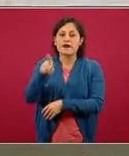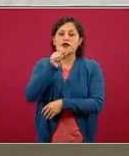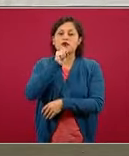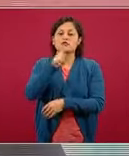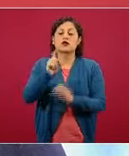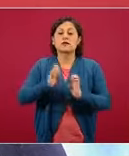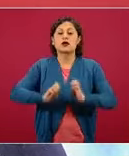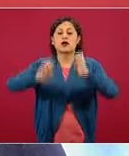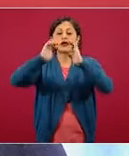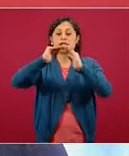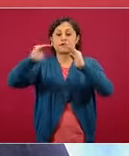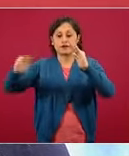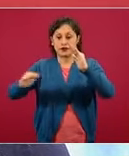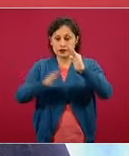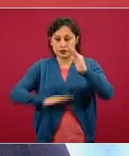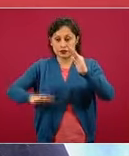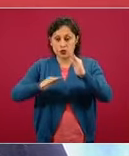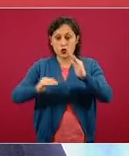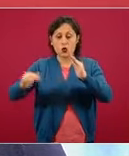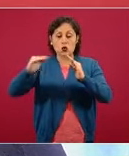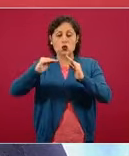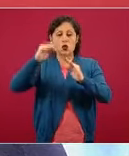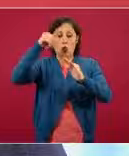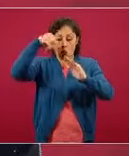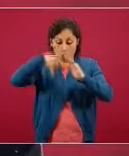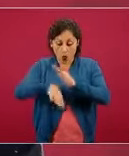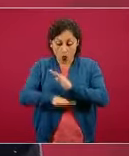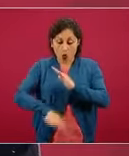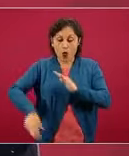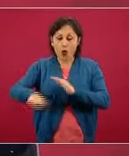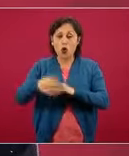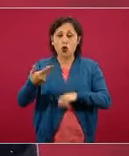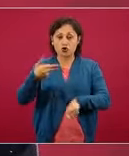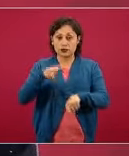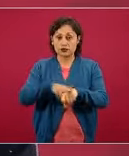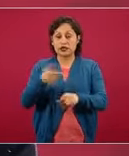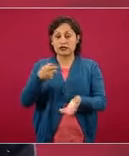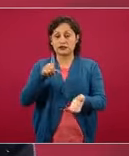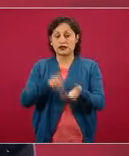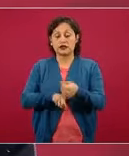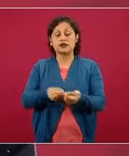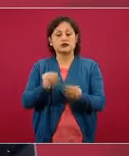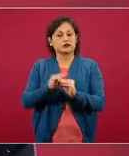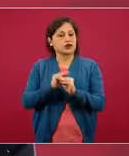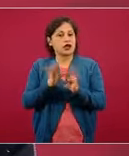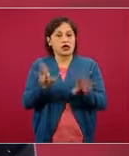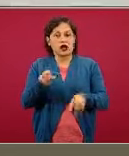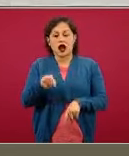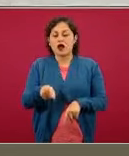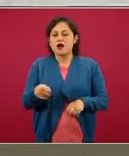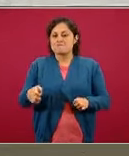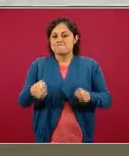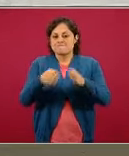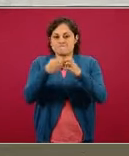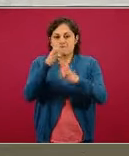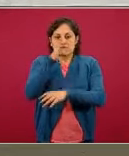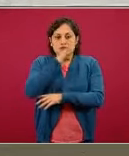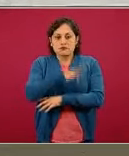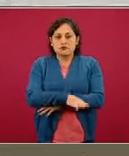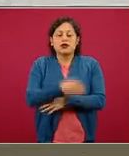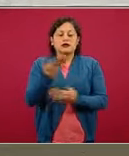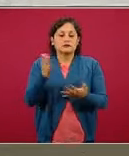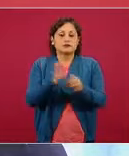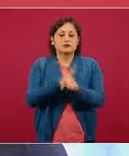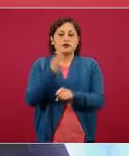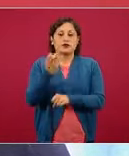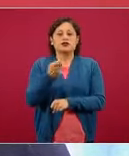sus sótanos o áreas de consulta externa o que están en los primeros pisos se han visto afectadas, y por lo tanto hay que